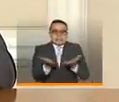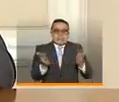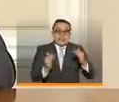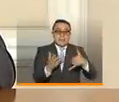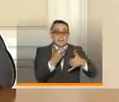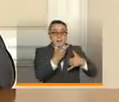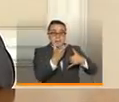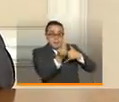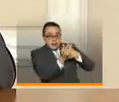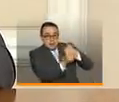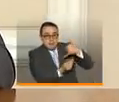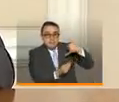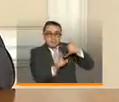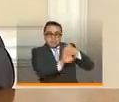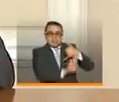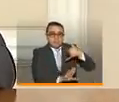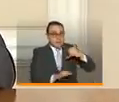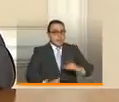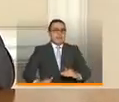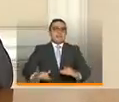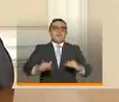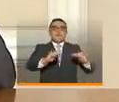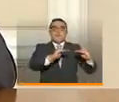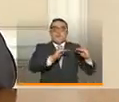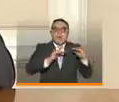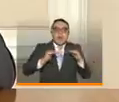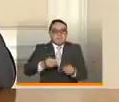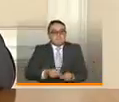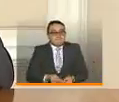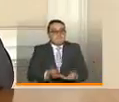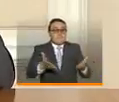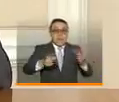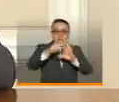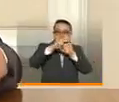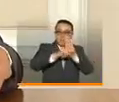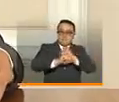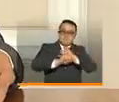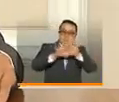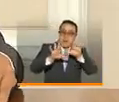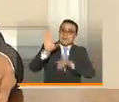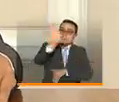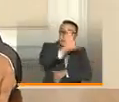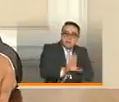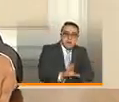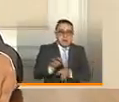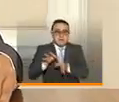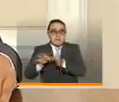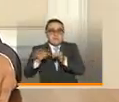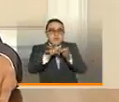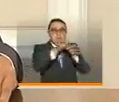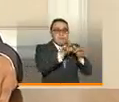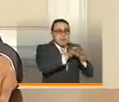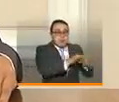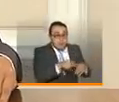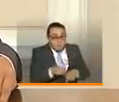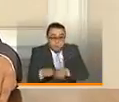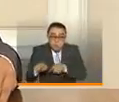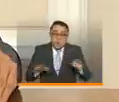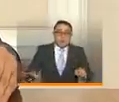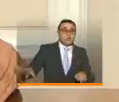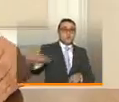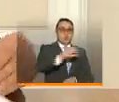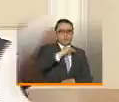diferentes territorios y unas normas más claras para que todos los departamentos y municipios del país tengan la seguridad de que